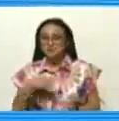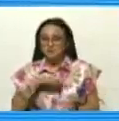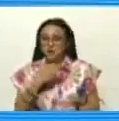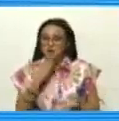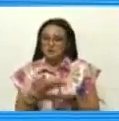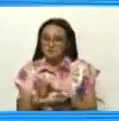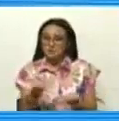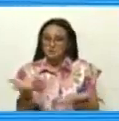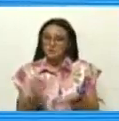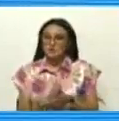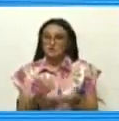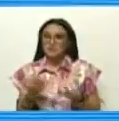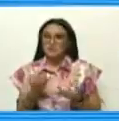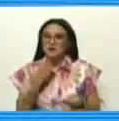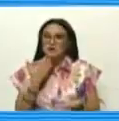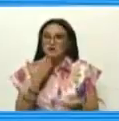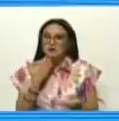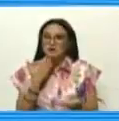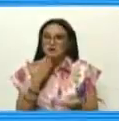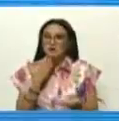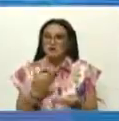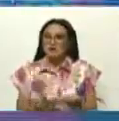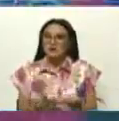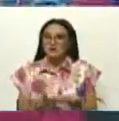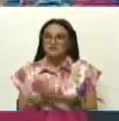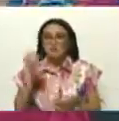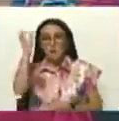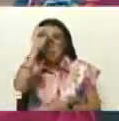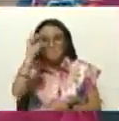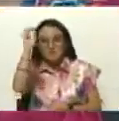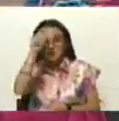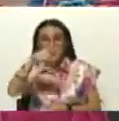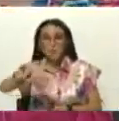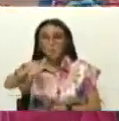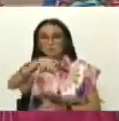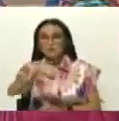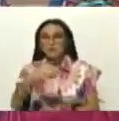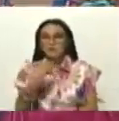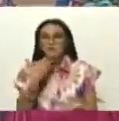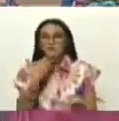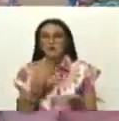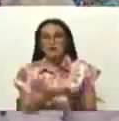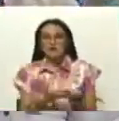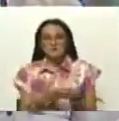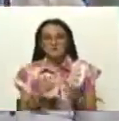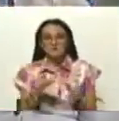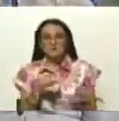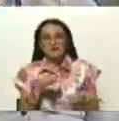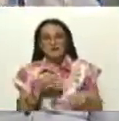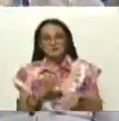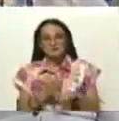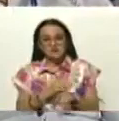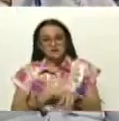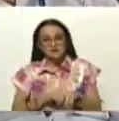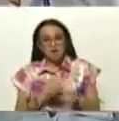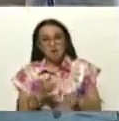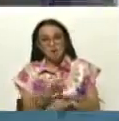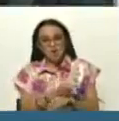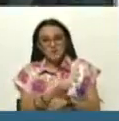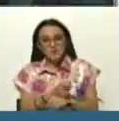alma. Gracias a las opiniones de ustedes. Gracias a una declaración a tiempo de un gobierno